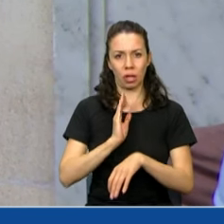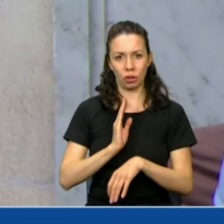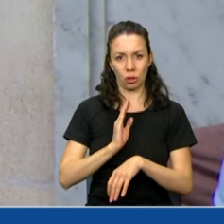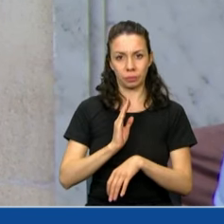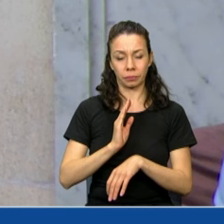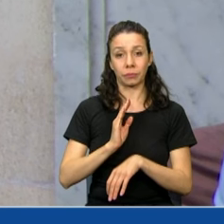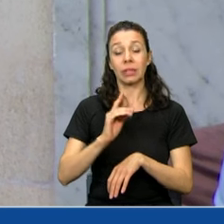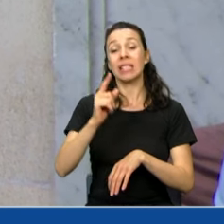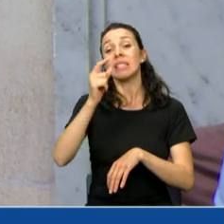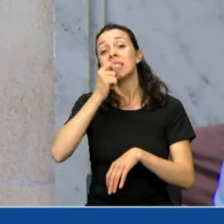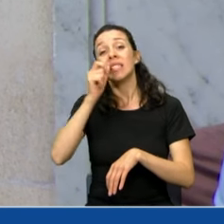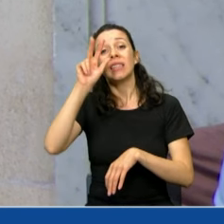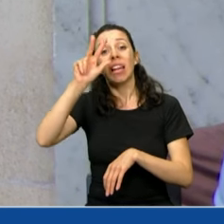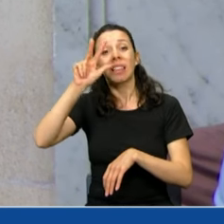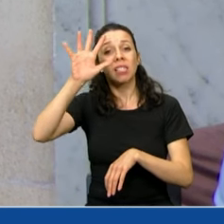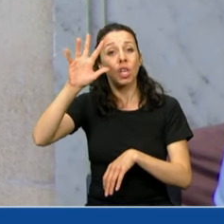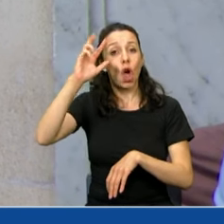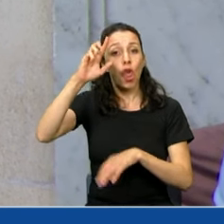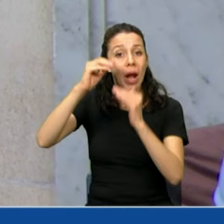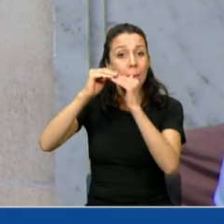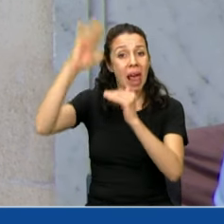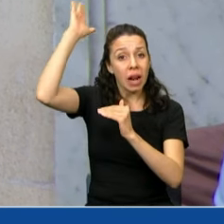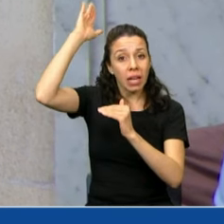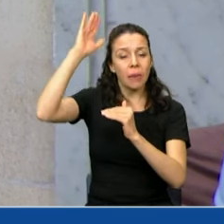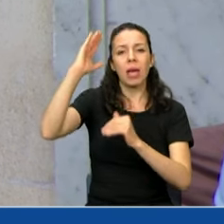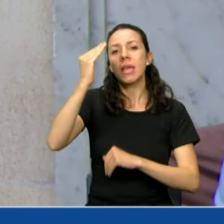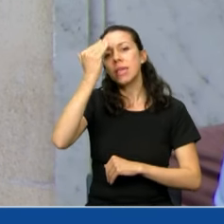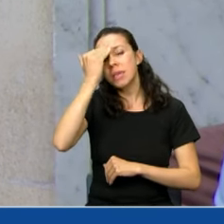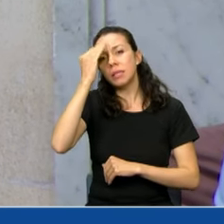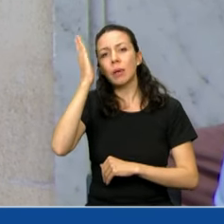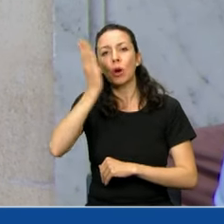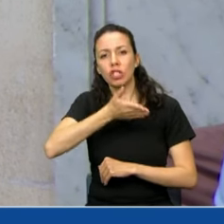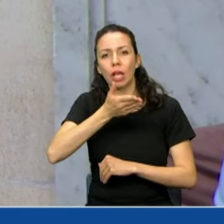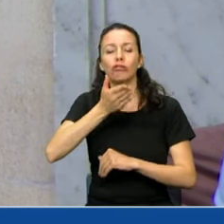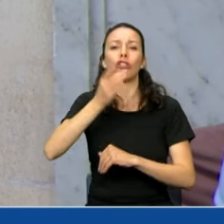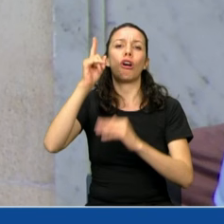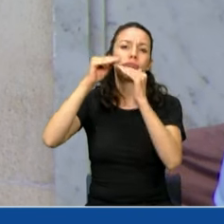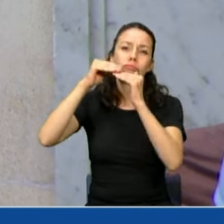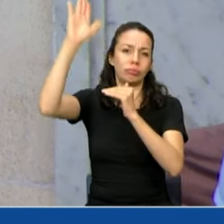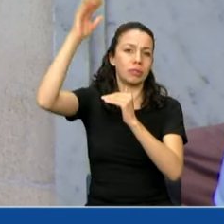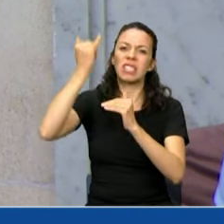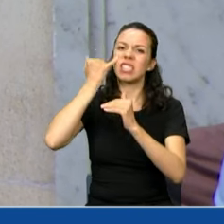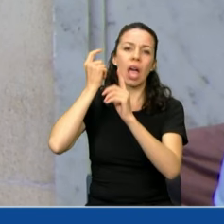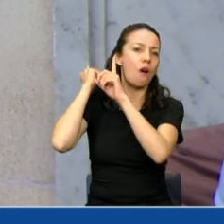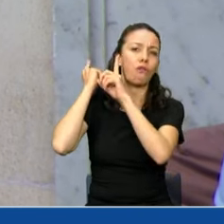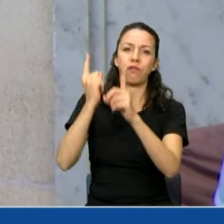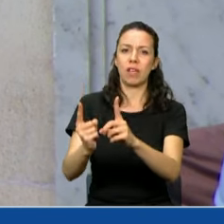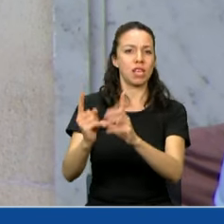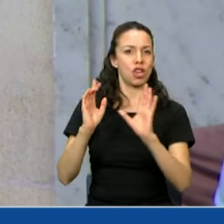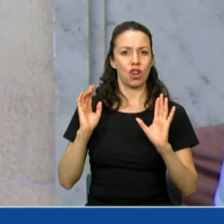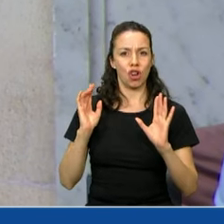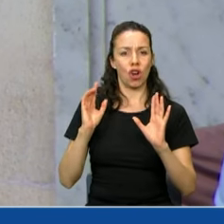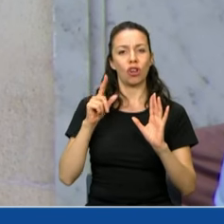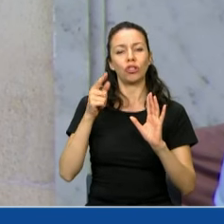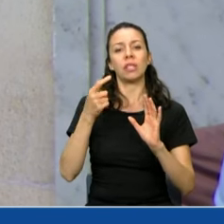de que supere Los 35 va a ser del 15% Y a partir de ahí queda fijo dando un